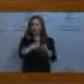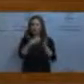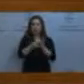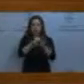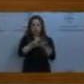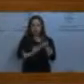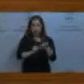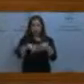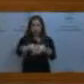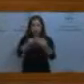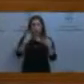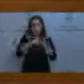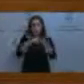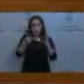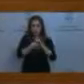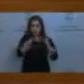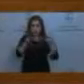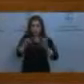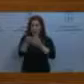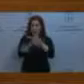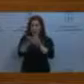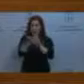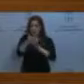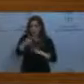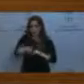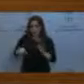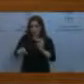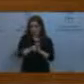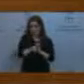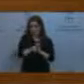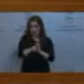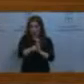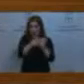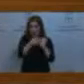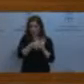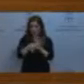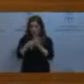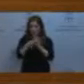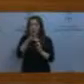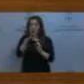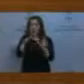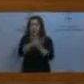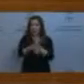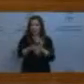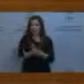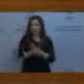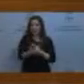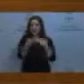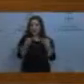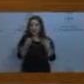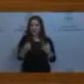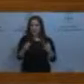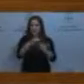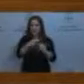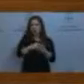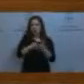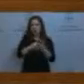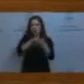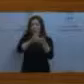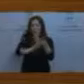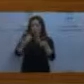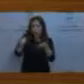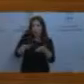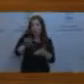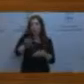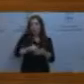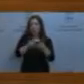proyectos en los que se habla en este anexo, o en esta exposición de motivos, hay seis con proyectos ya redactados, hay cinco proyectos en